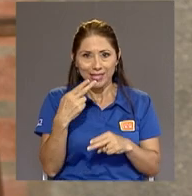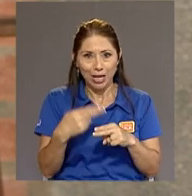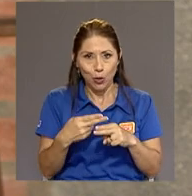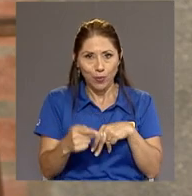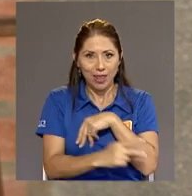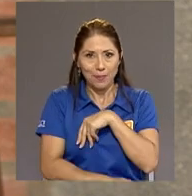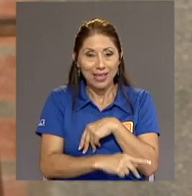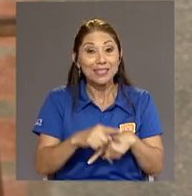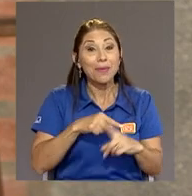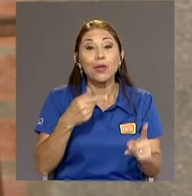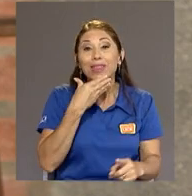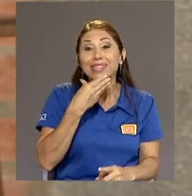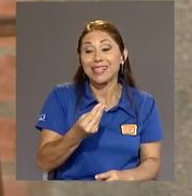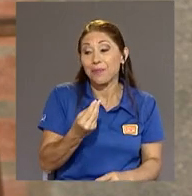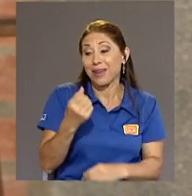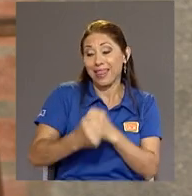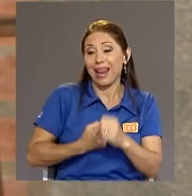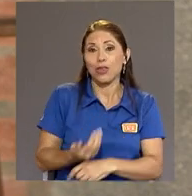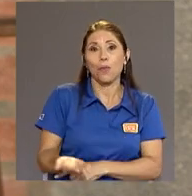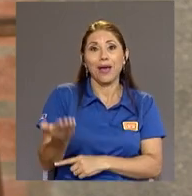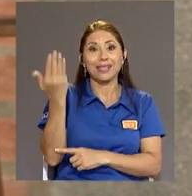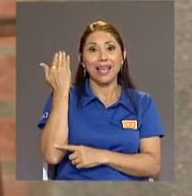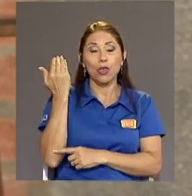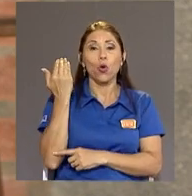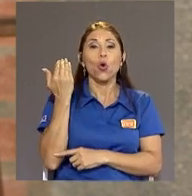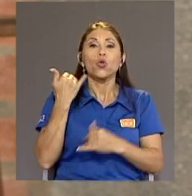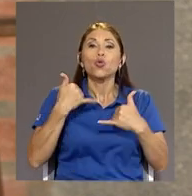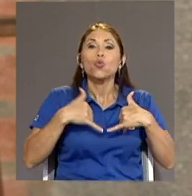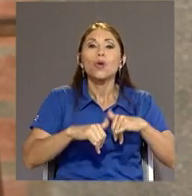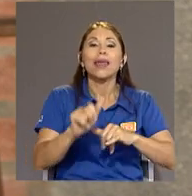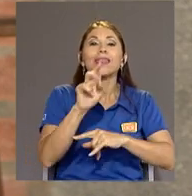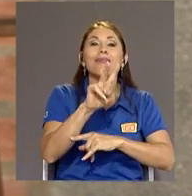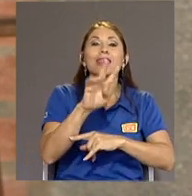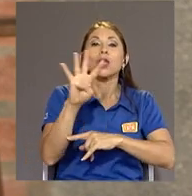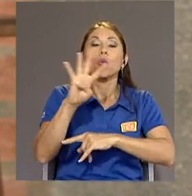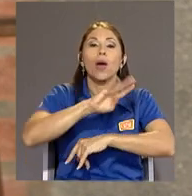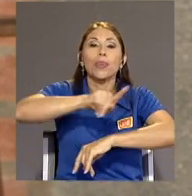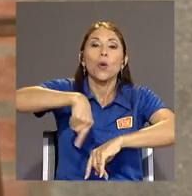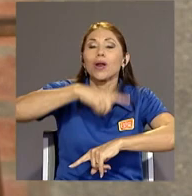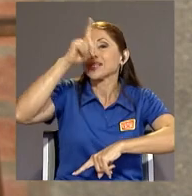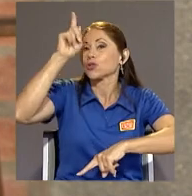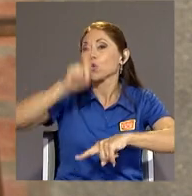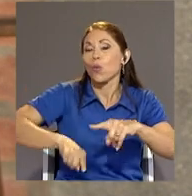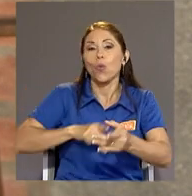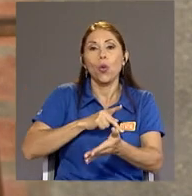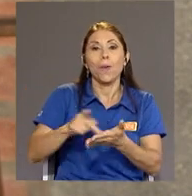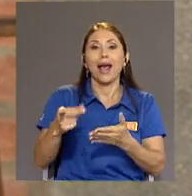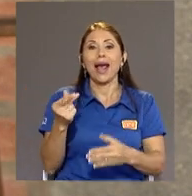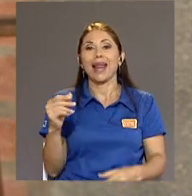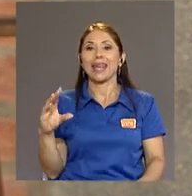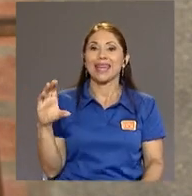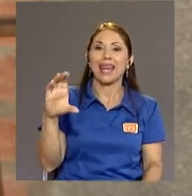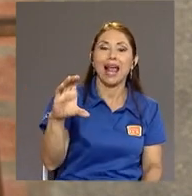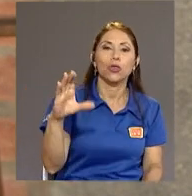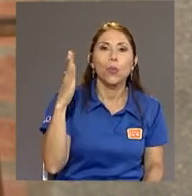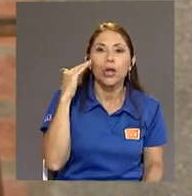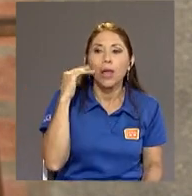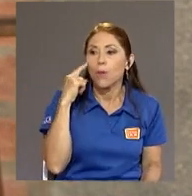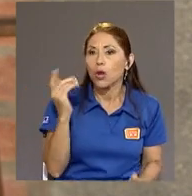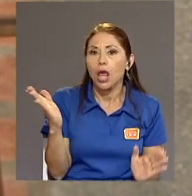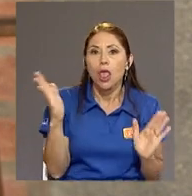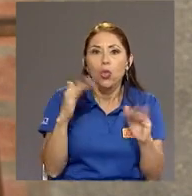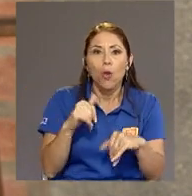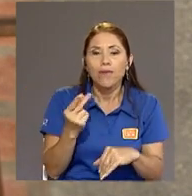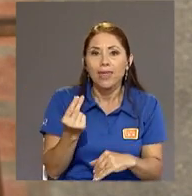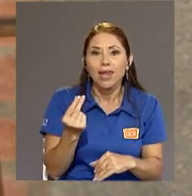pasado, por 24 horas no pudo pagar el 13º mes porque no había de dónde. Entonces, y es